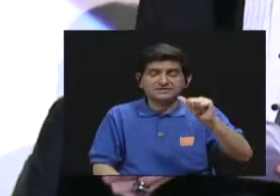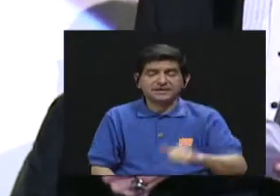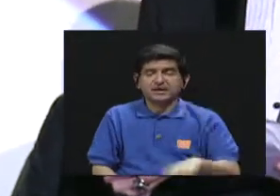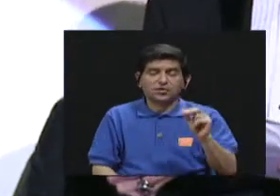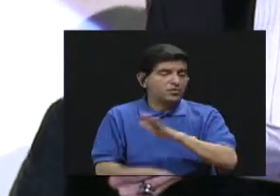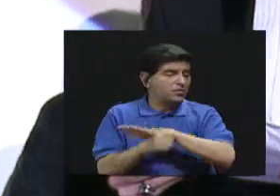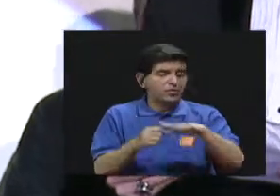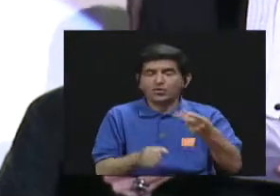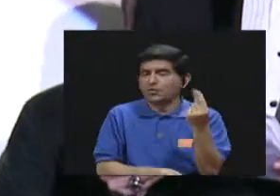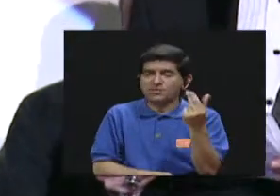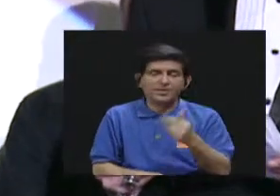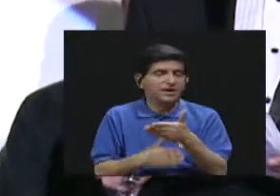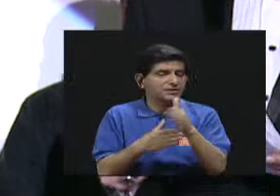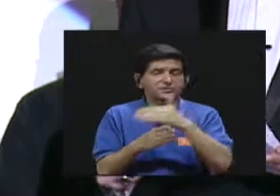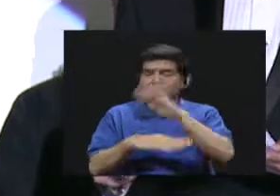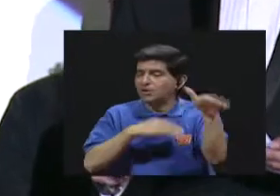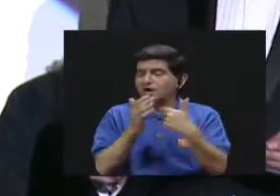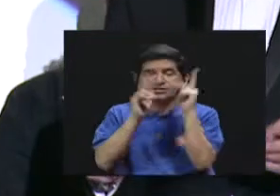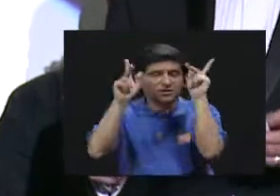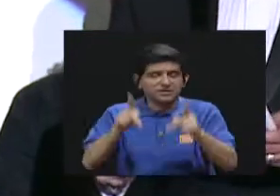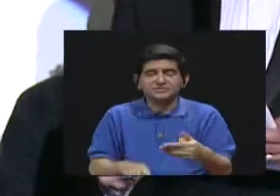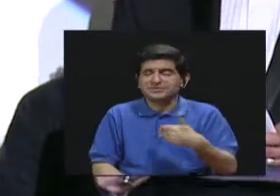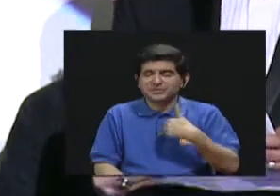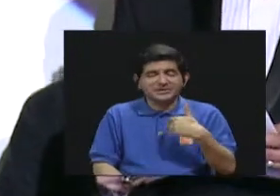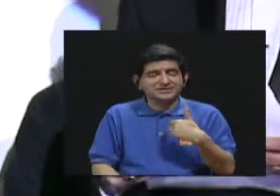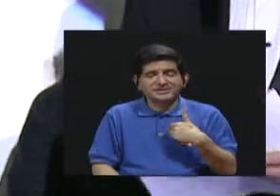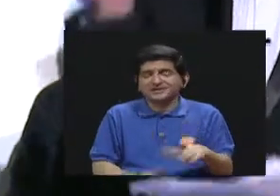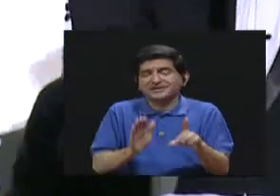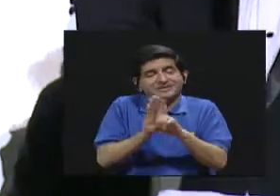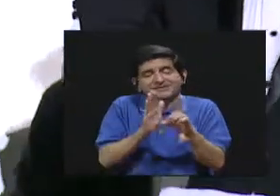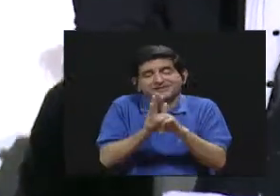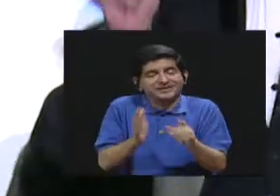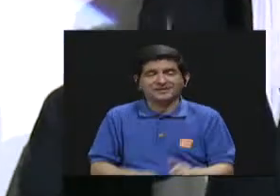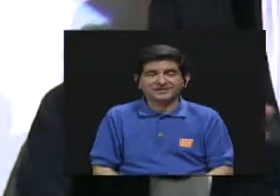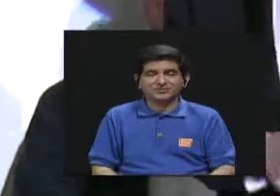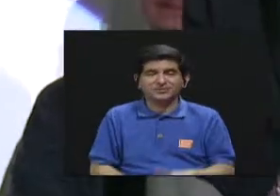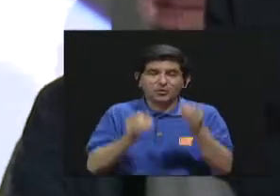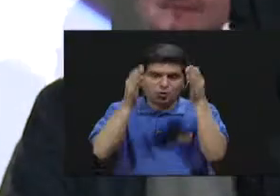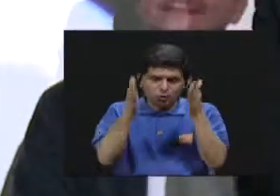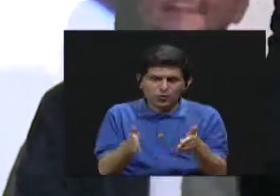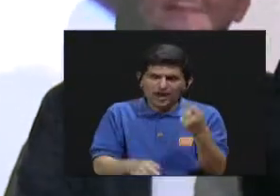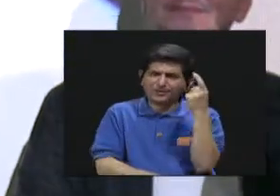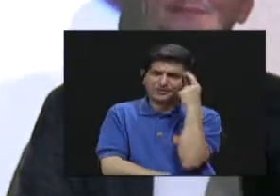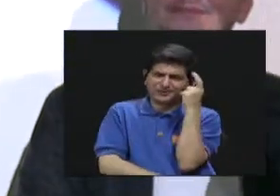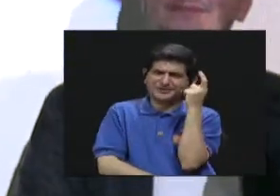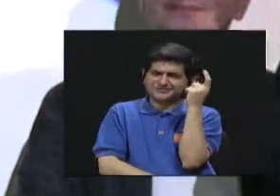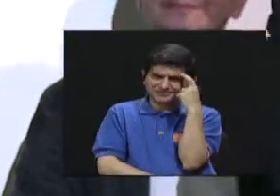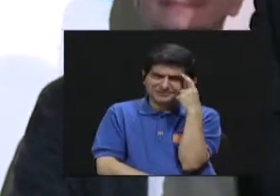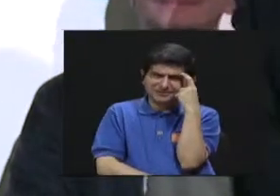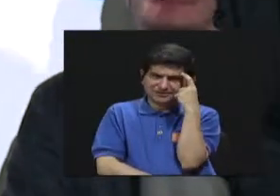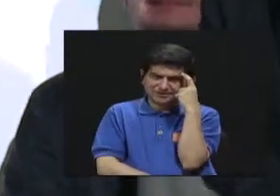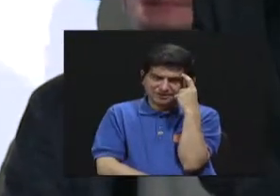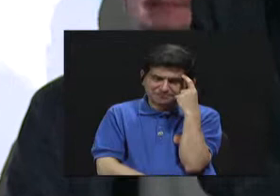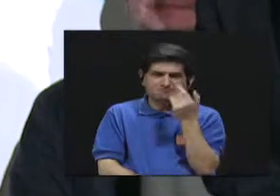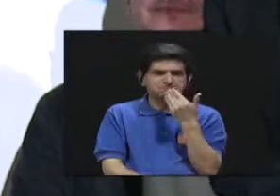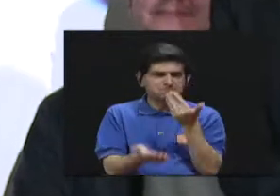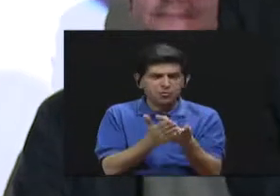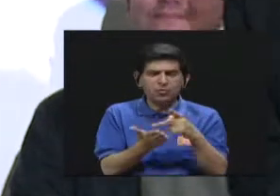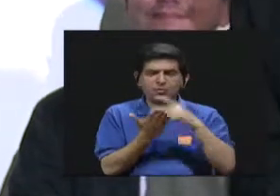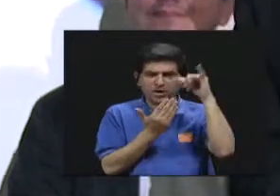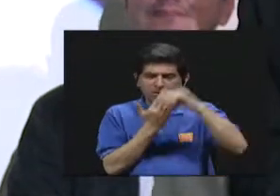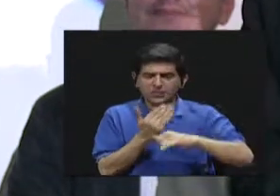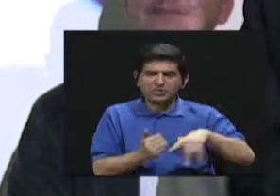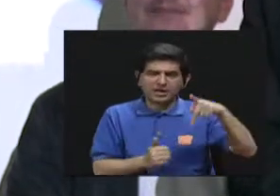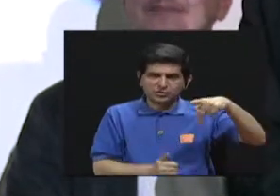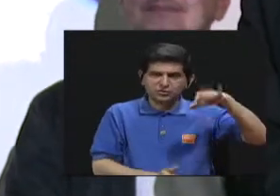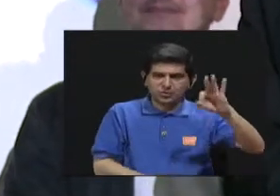para repartirle a todo el mundo que se merece. Entonces al jurado nos pareció súper bueno el proyecto de Paz y